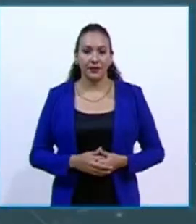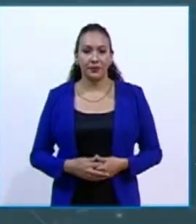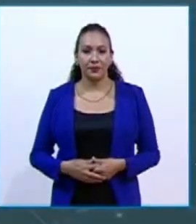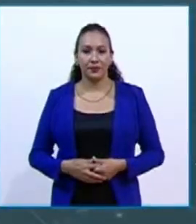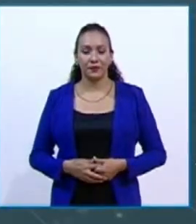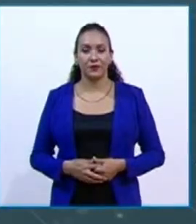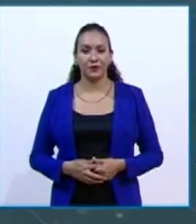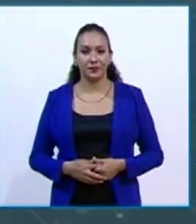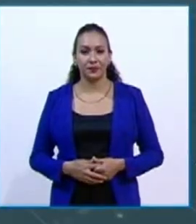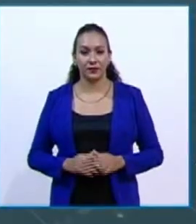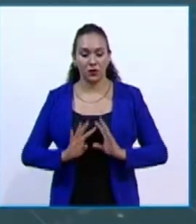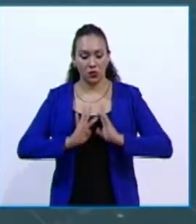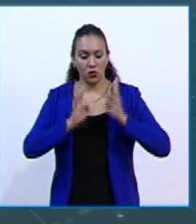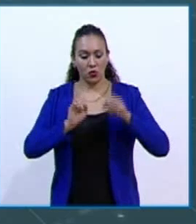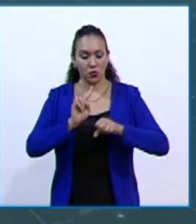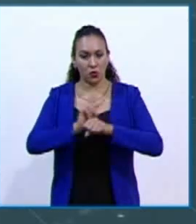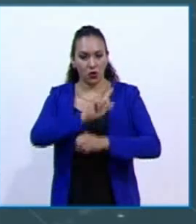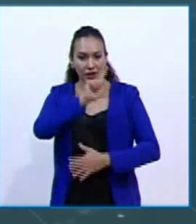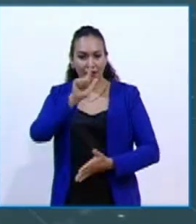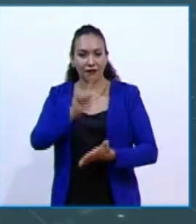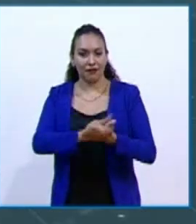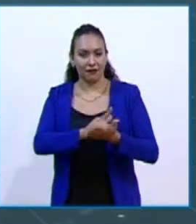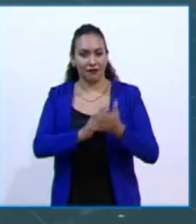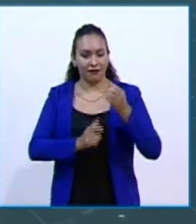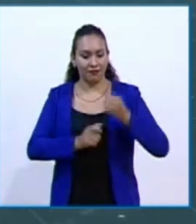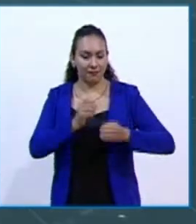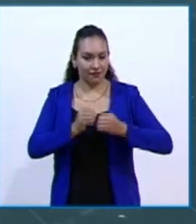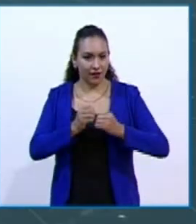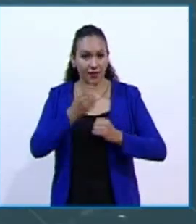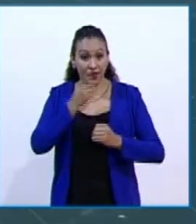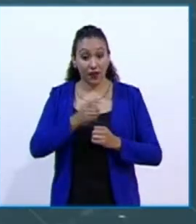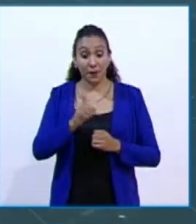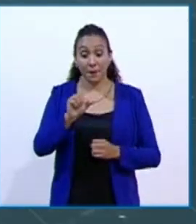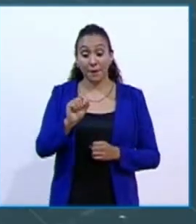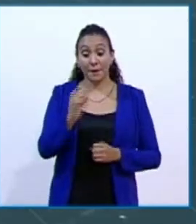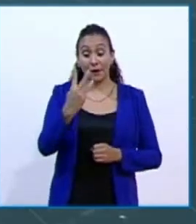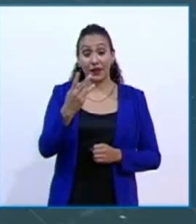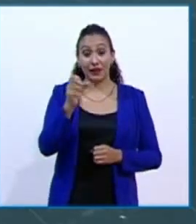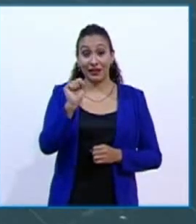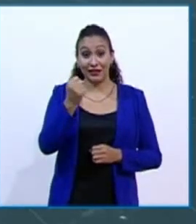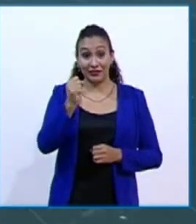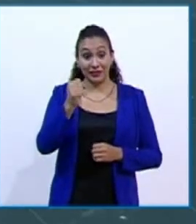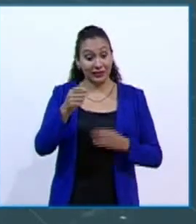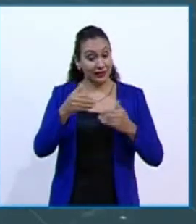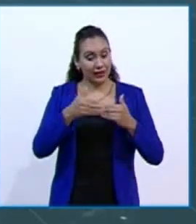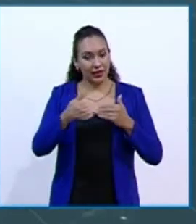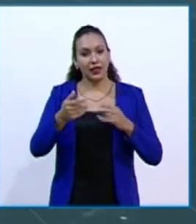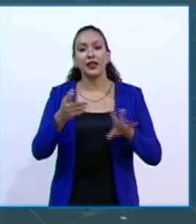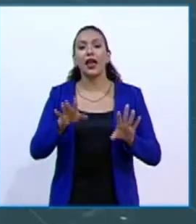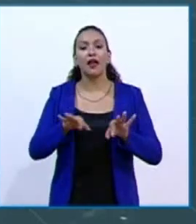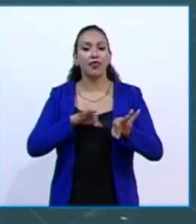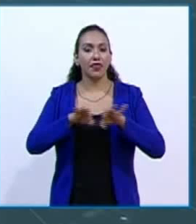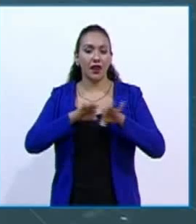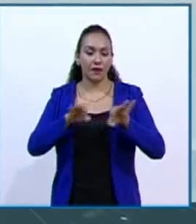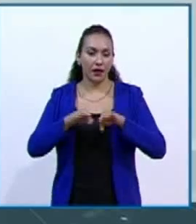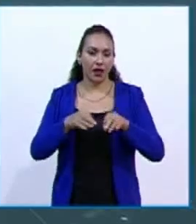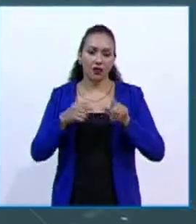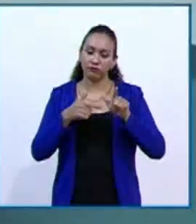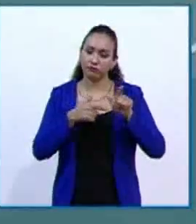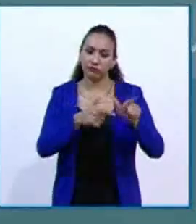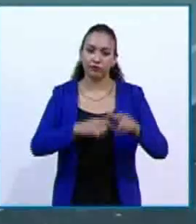El Consejo de la Judicatura Federal anunció que a partir del 23 de septiembre se levanta la suspensión de plazos.